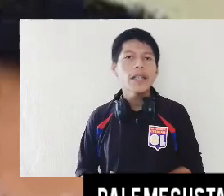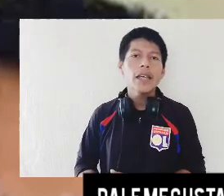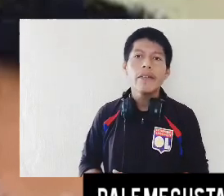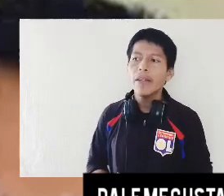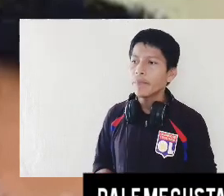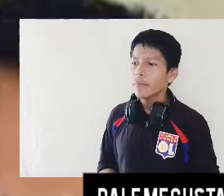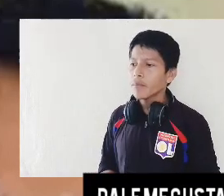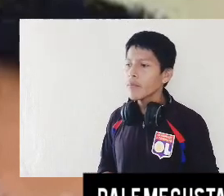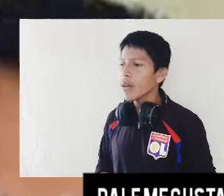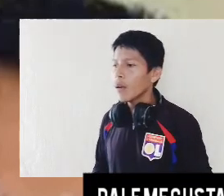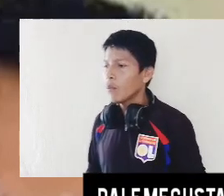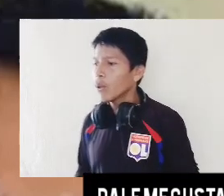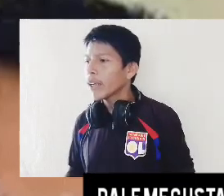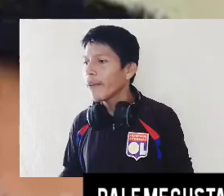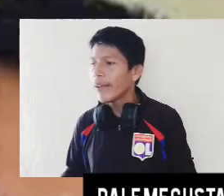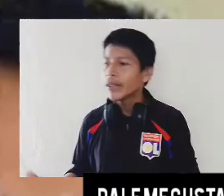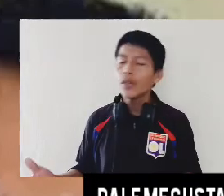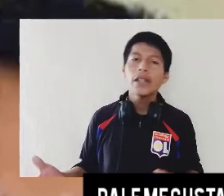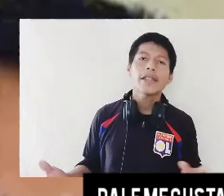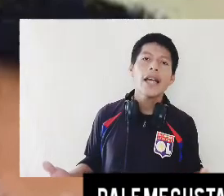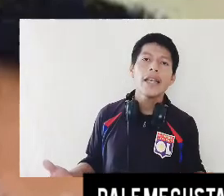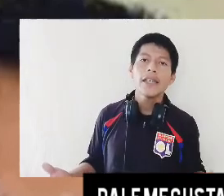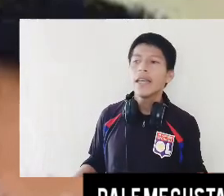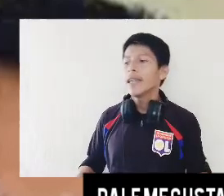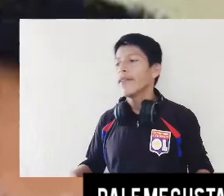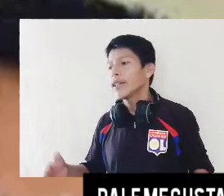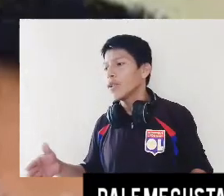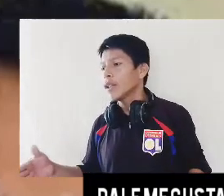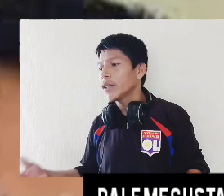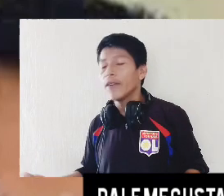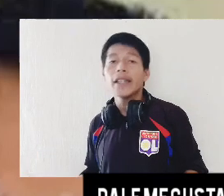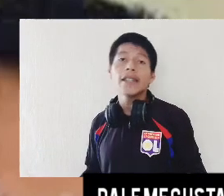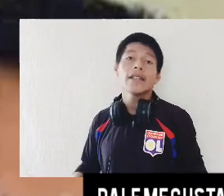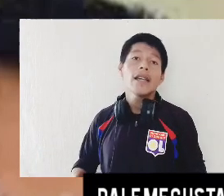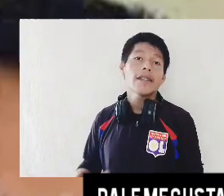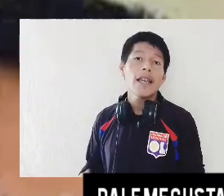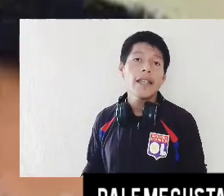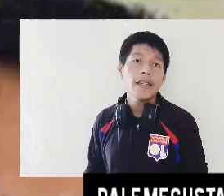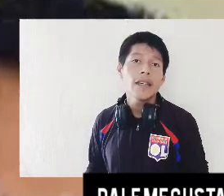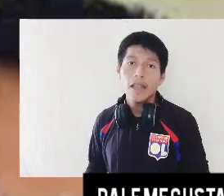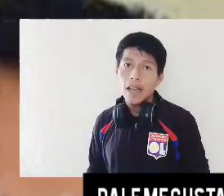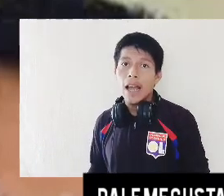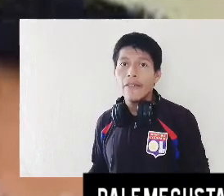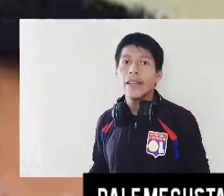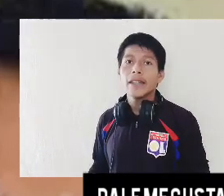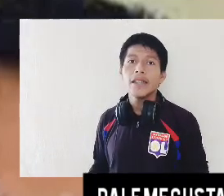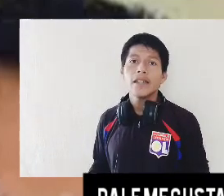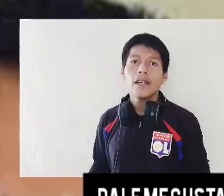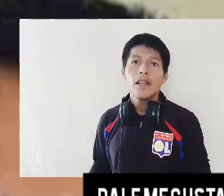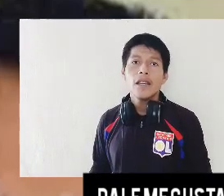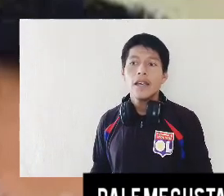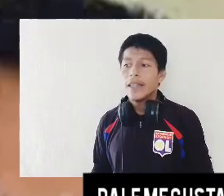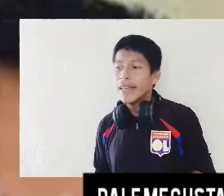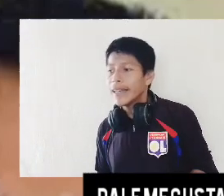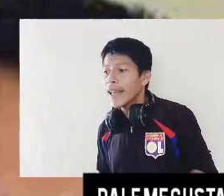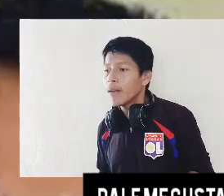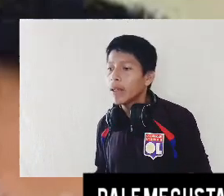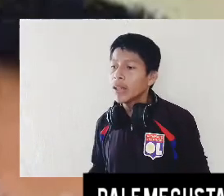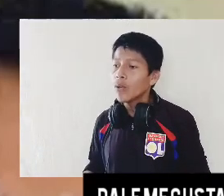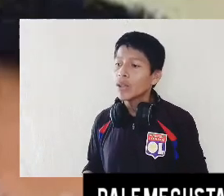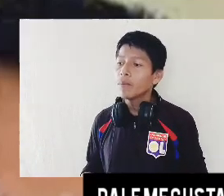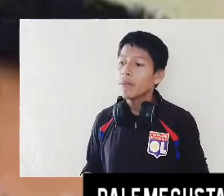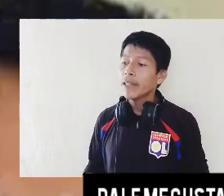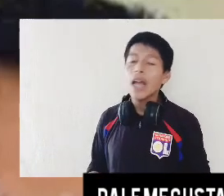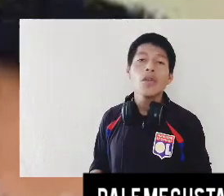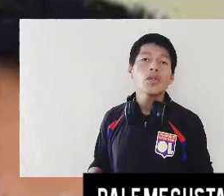serio, es increíble, porque versiones salen y versiones diferentes salen a veces, que